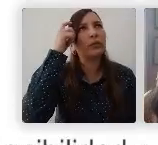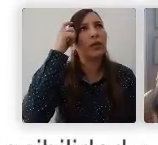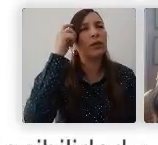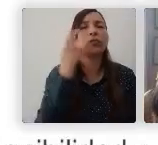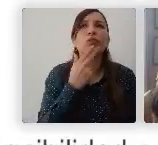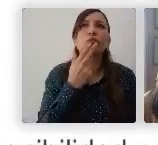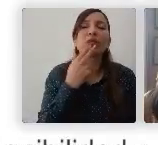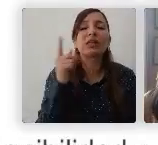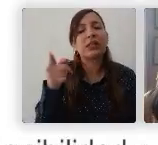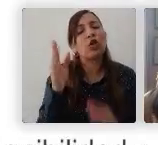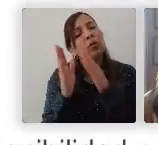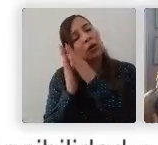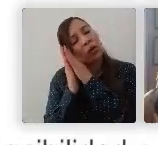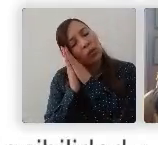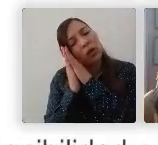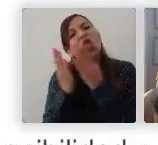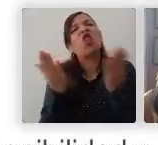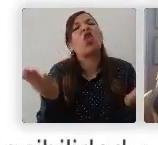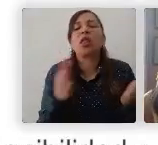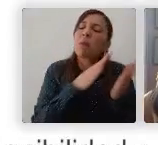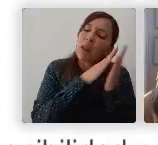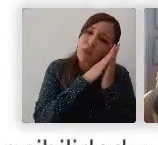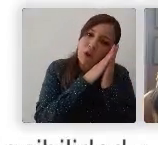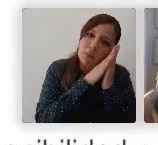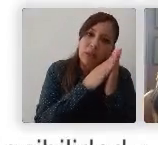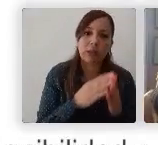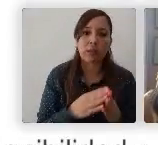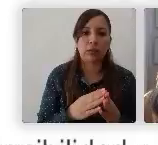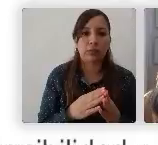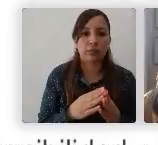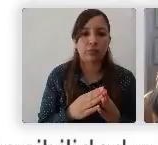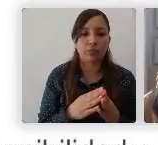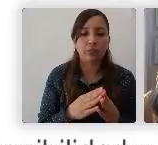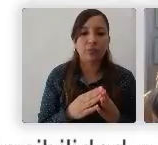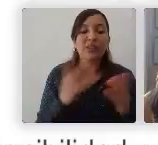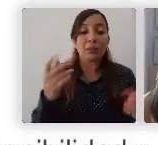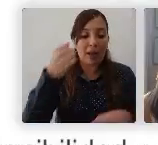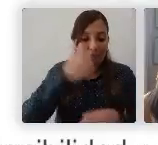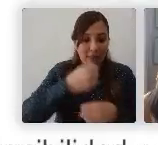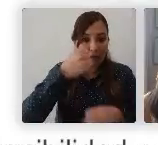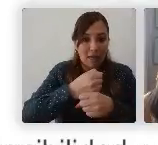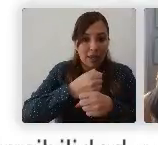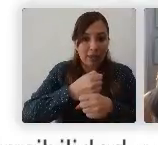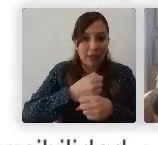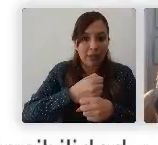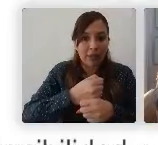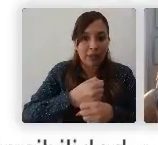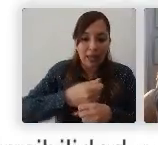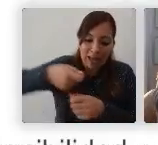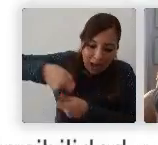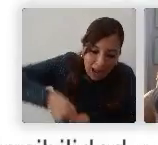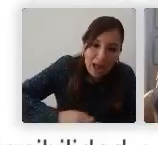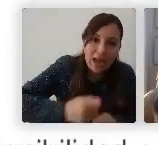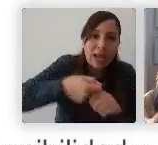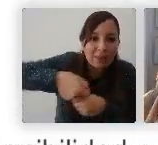quedar a dormir cómo va a ser esa experiencia si es que van a de repente trabajar con alguna actividad asociada a la